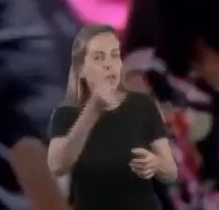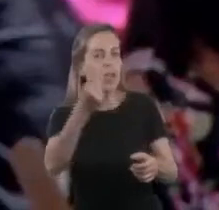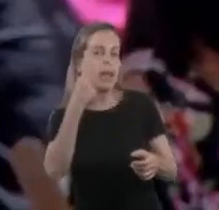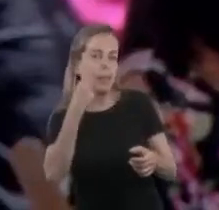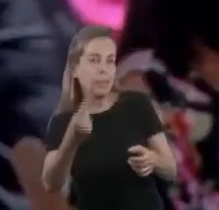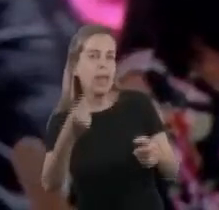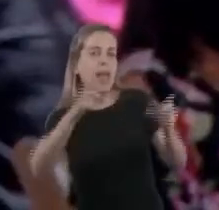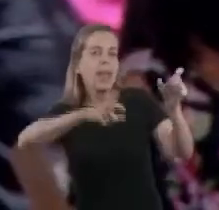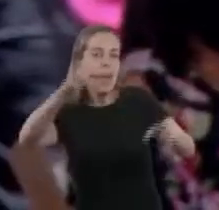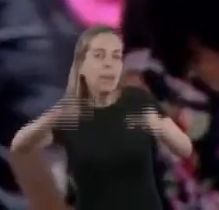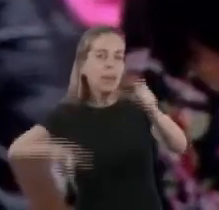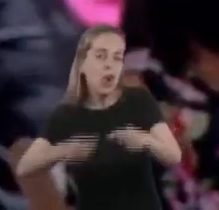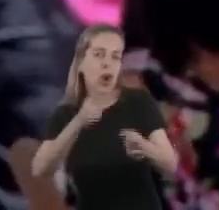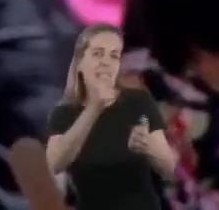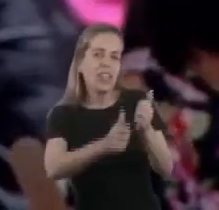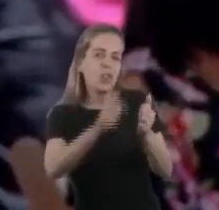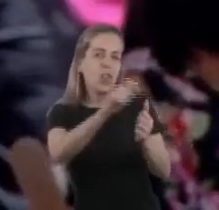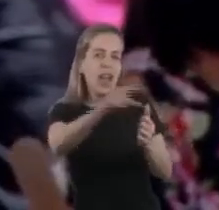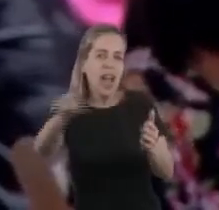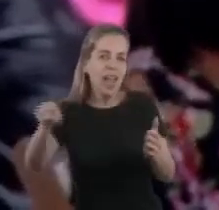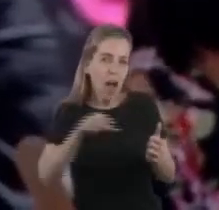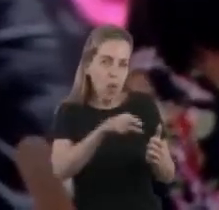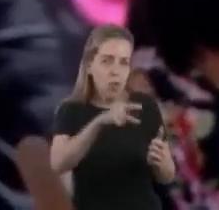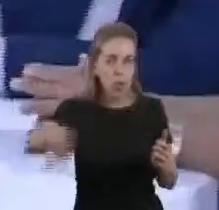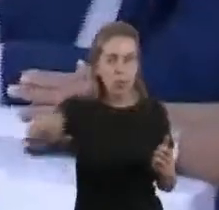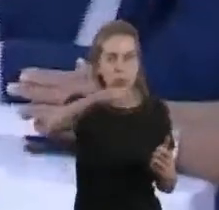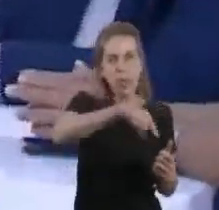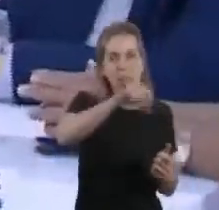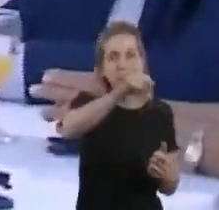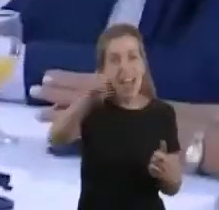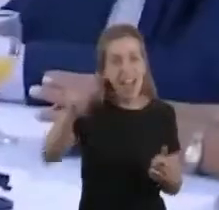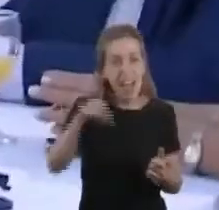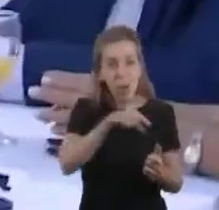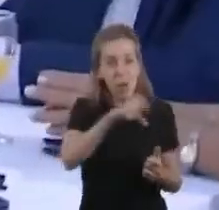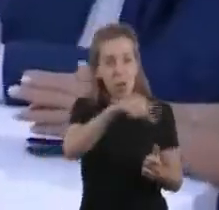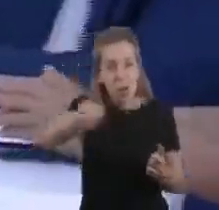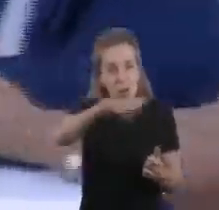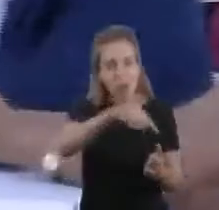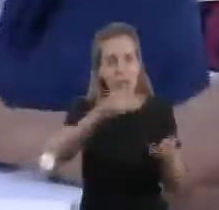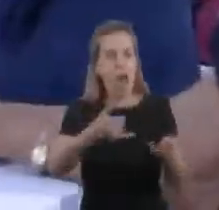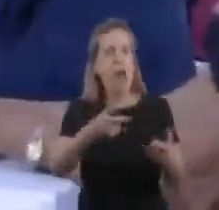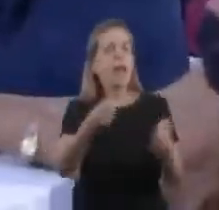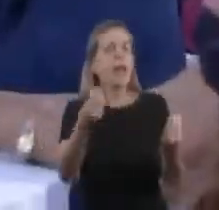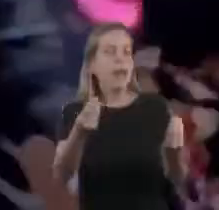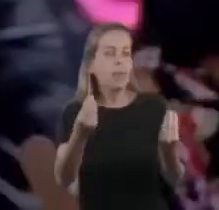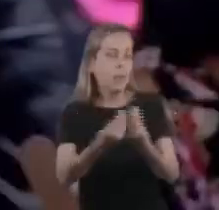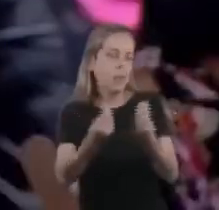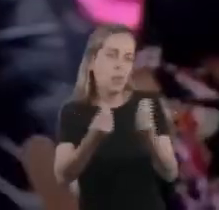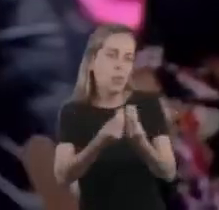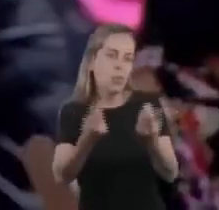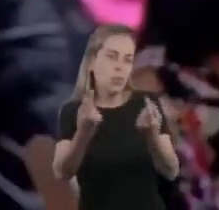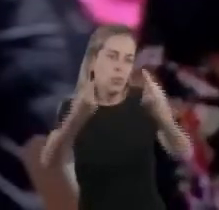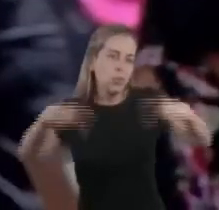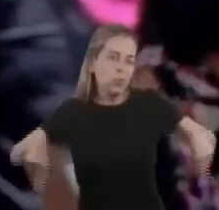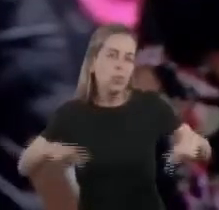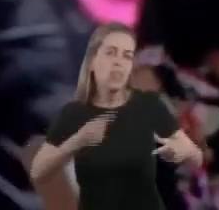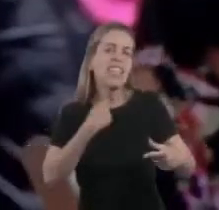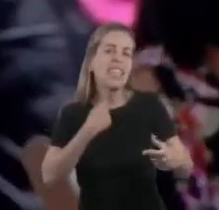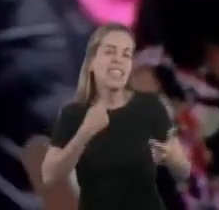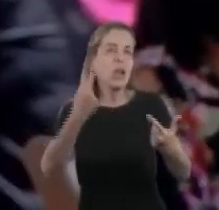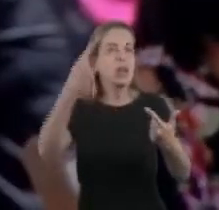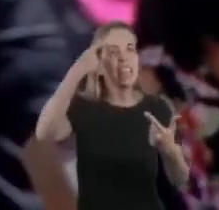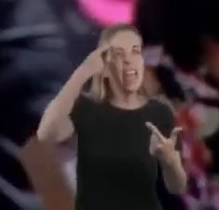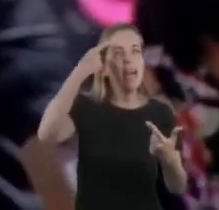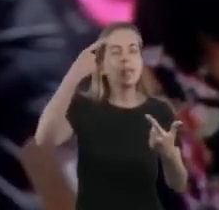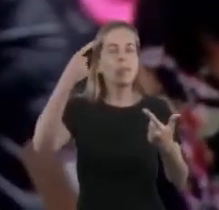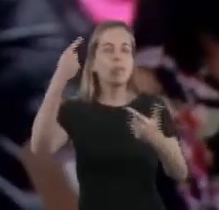personales de cada uno y de cada una de ustedes. Porque en cada uno y cada una de ustedes hay una cantidad enorme de deseos pendientes,